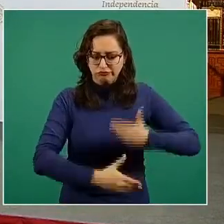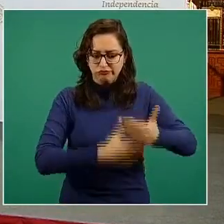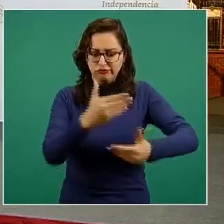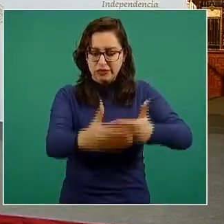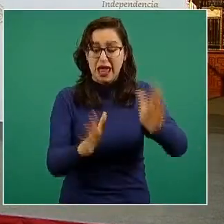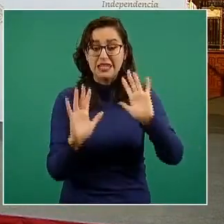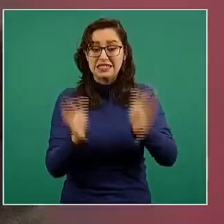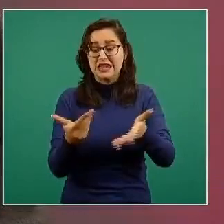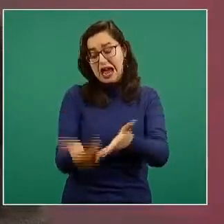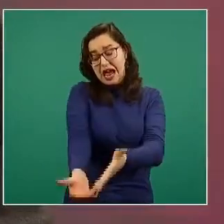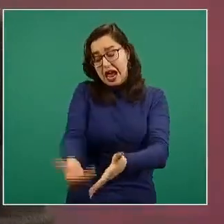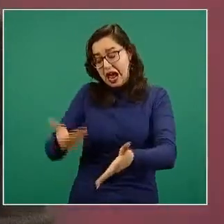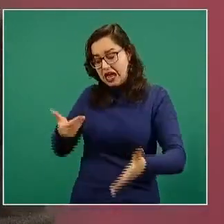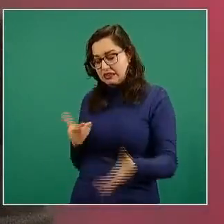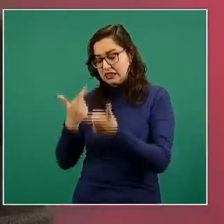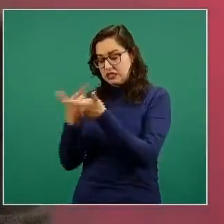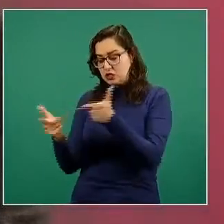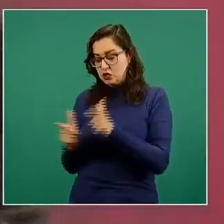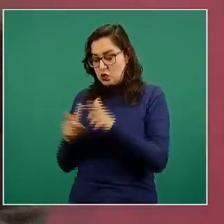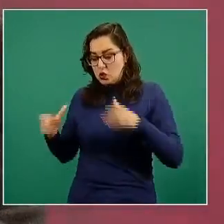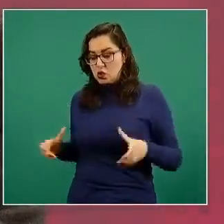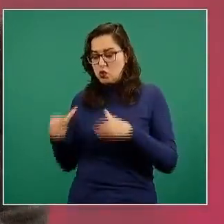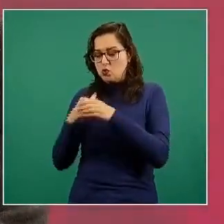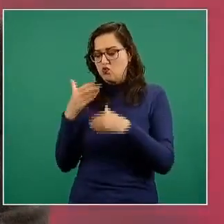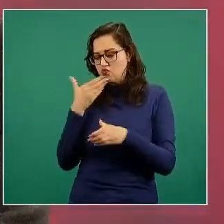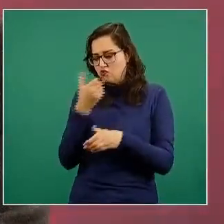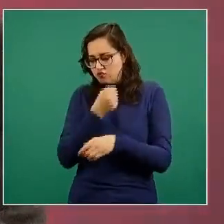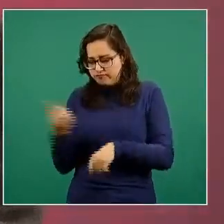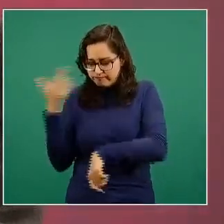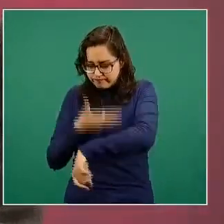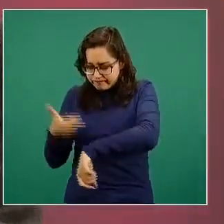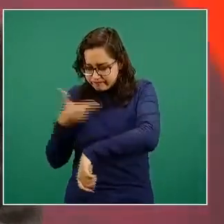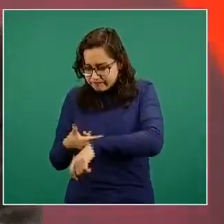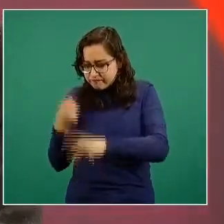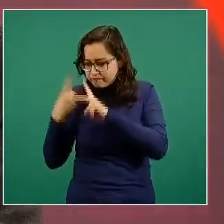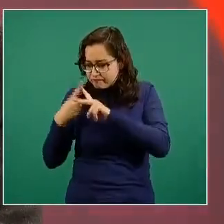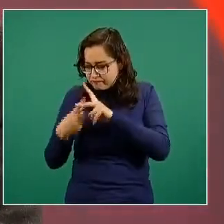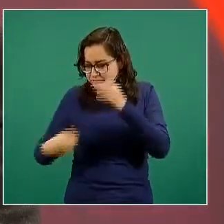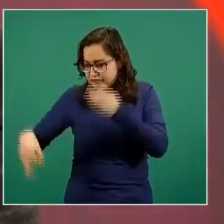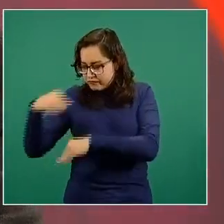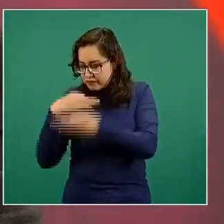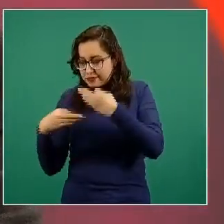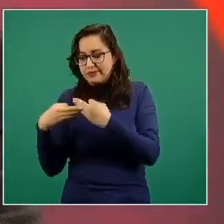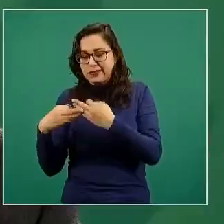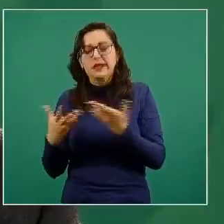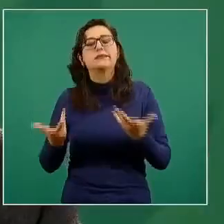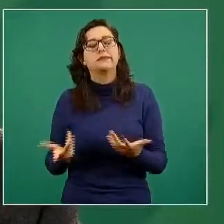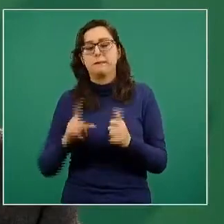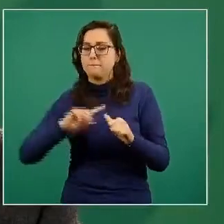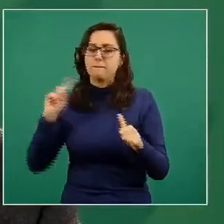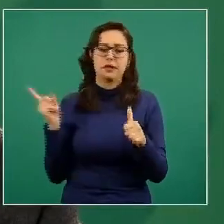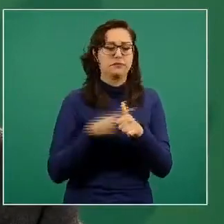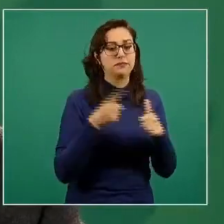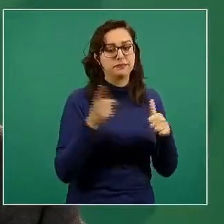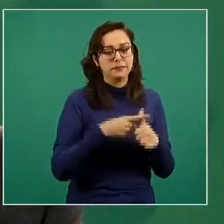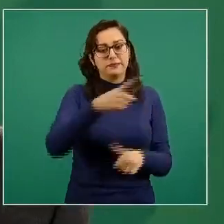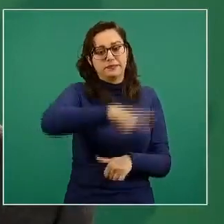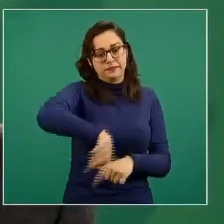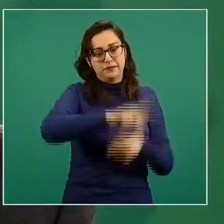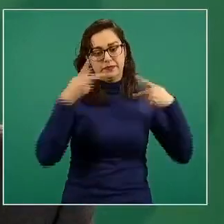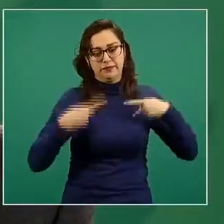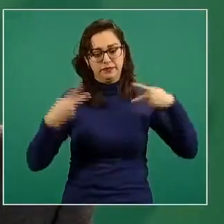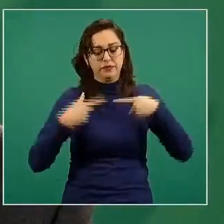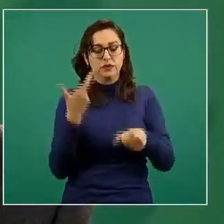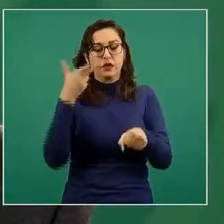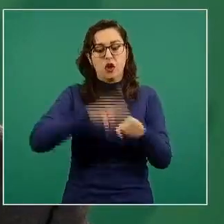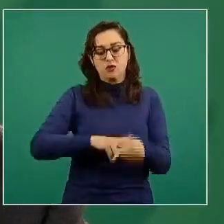científica. Y por eso se estableció proteger primero a quienes nos protegen, el personal de salud de primera línea, y también